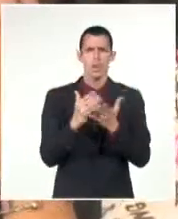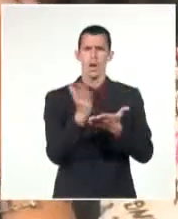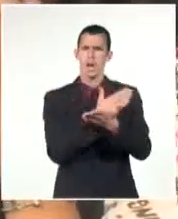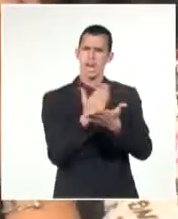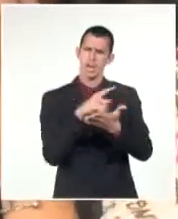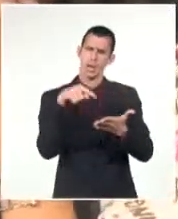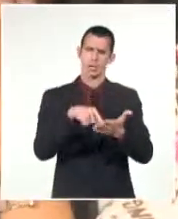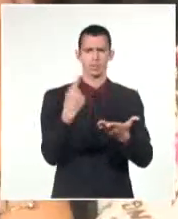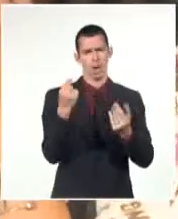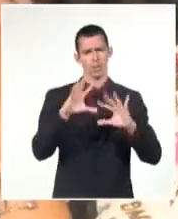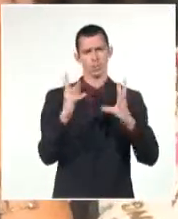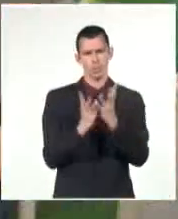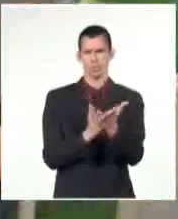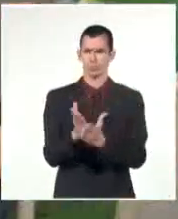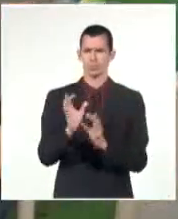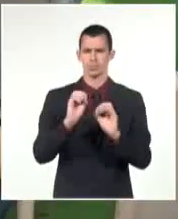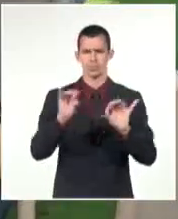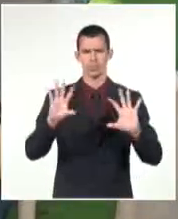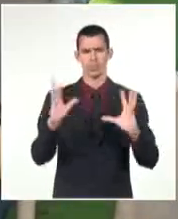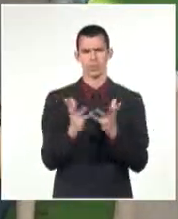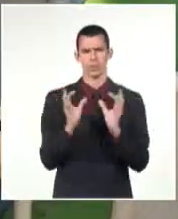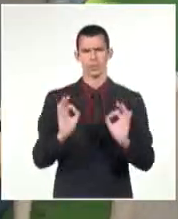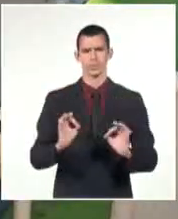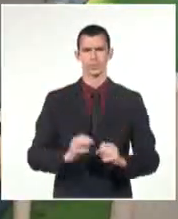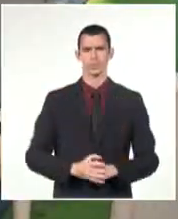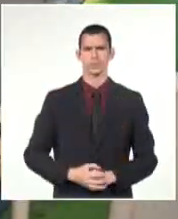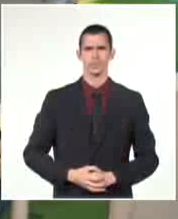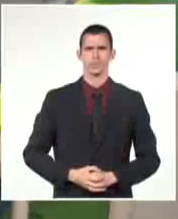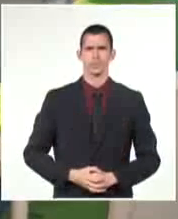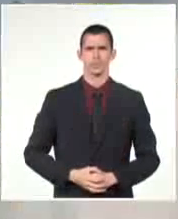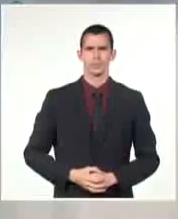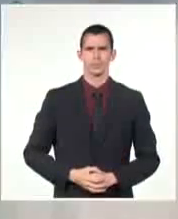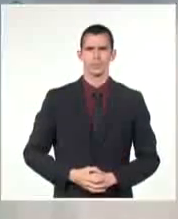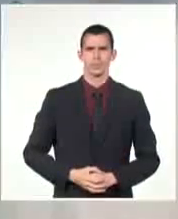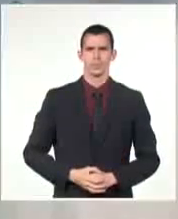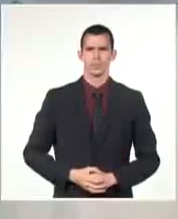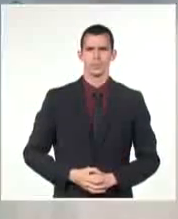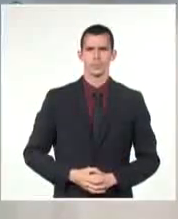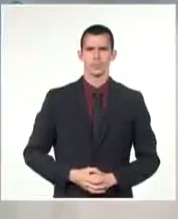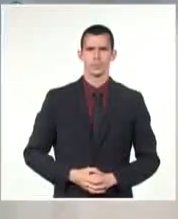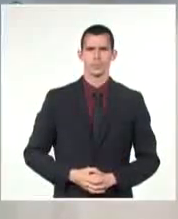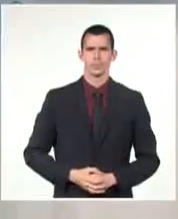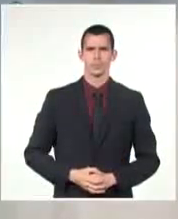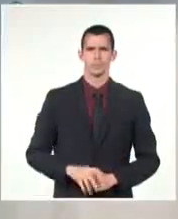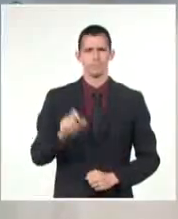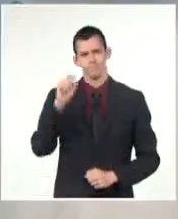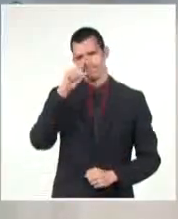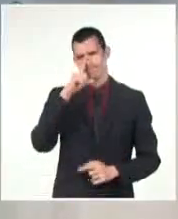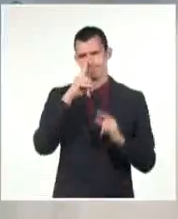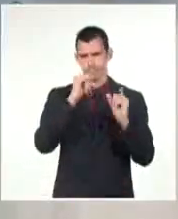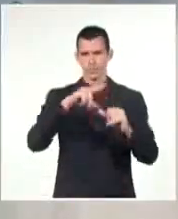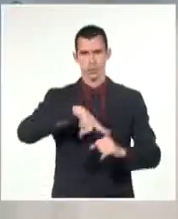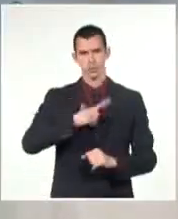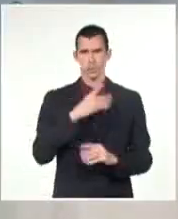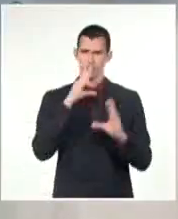Aimea Amargos, Sistema Informativo de la Televisión Cubana. Y así me despido. Tenga usted muy buenas noches.